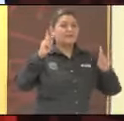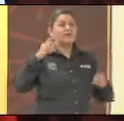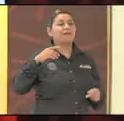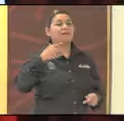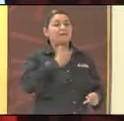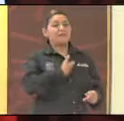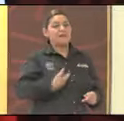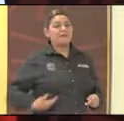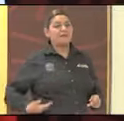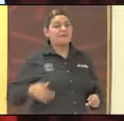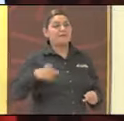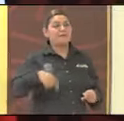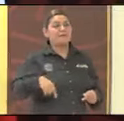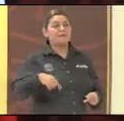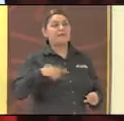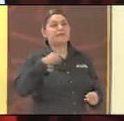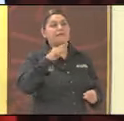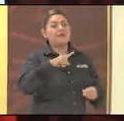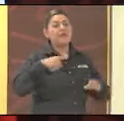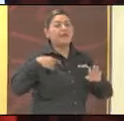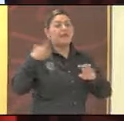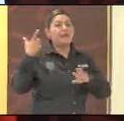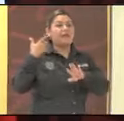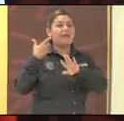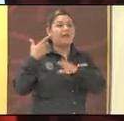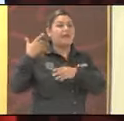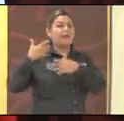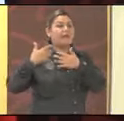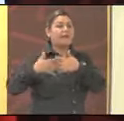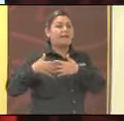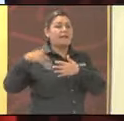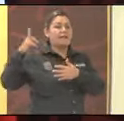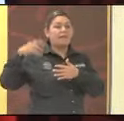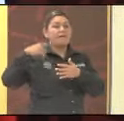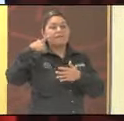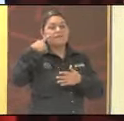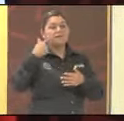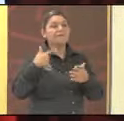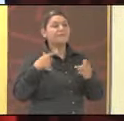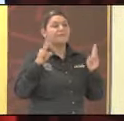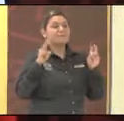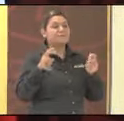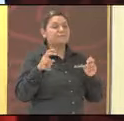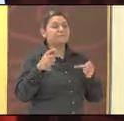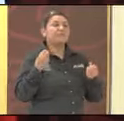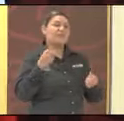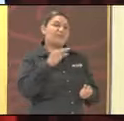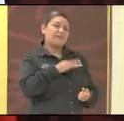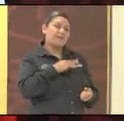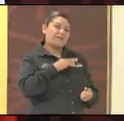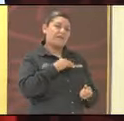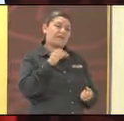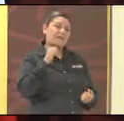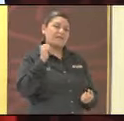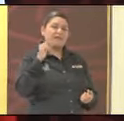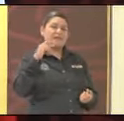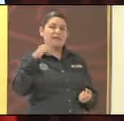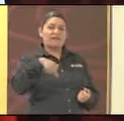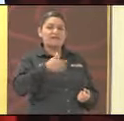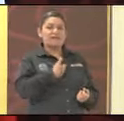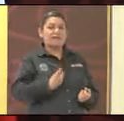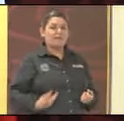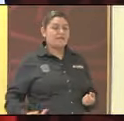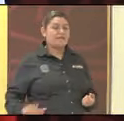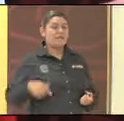licenciado Andrés Manuel López Obrador, en la frontera, vino en los temas aduaneros y pues... Felicitar al señor presidente, es la quinta ocasión que está